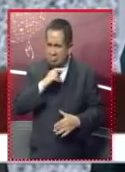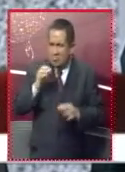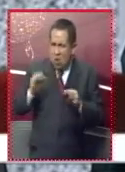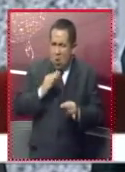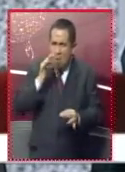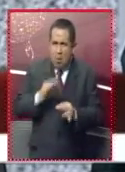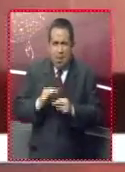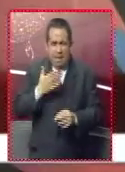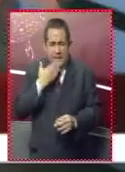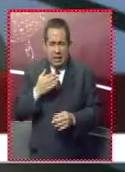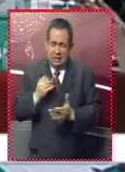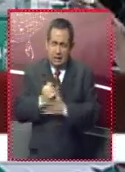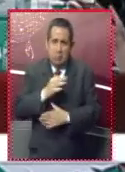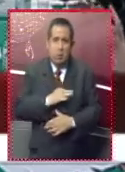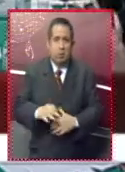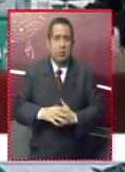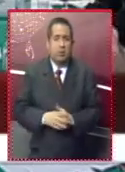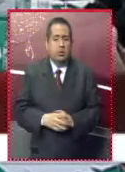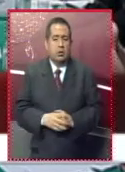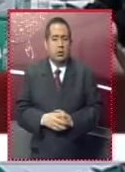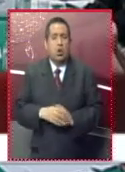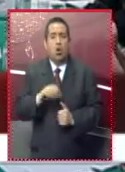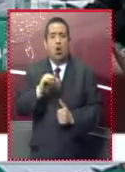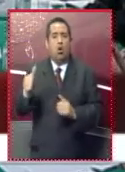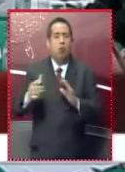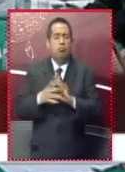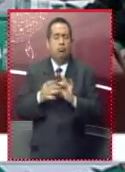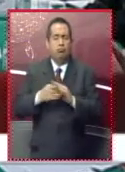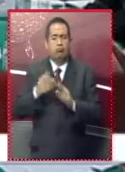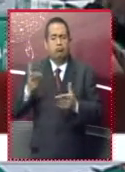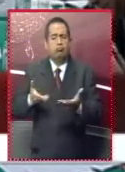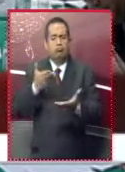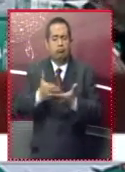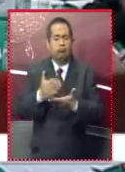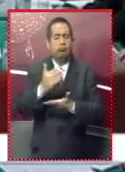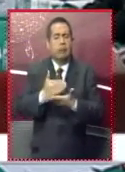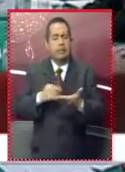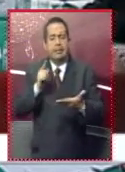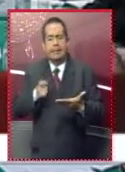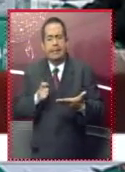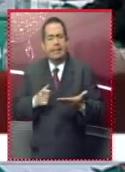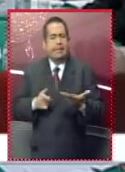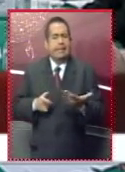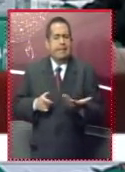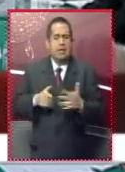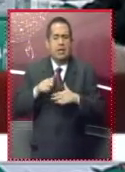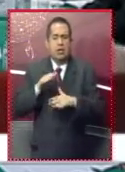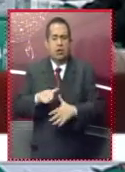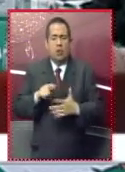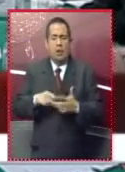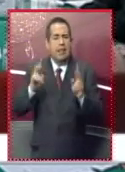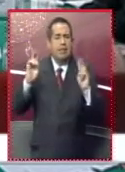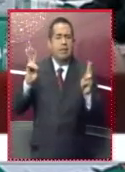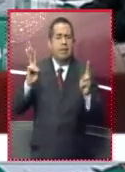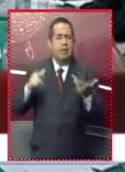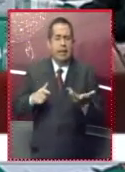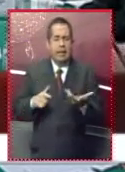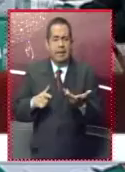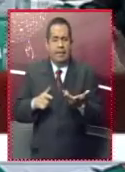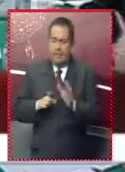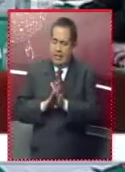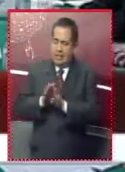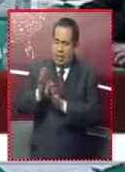y eficaces. Estos puntos que ustedes presentan tienen que ver con el tema de